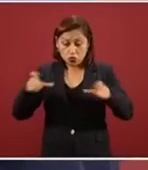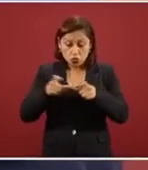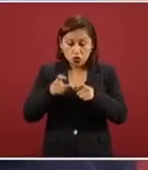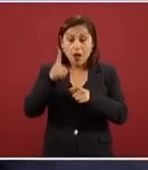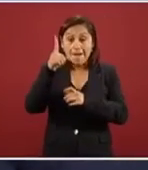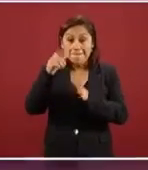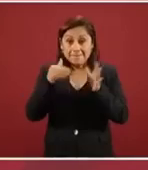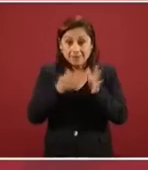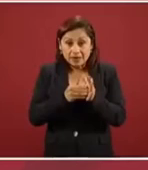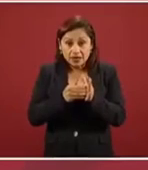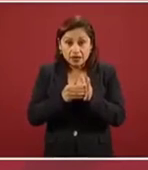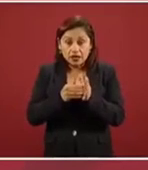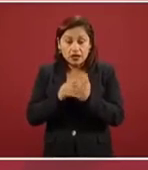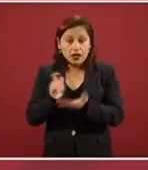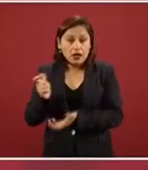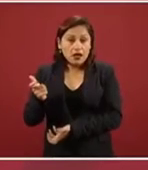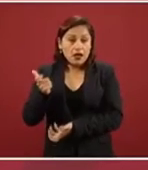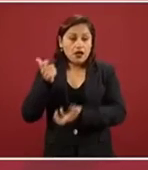Entonces, si ahorramos